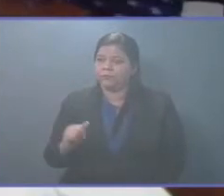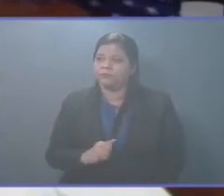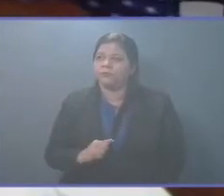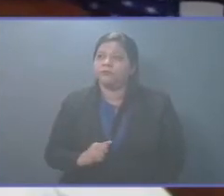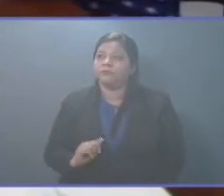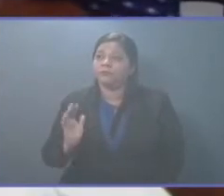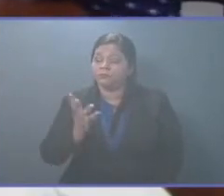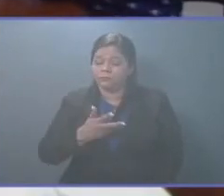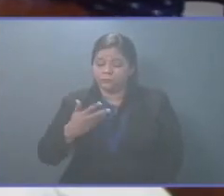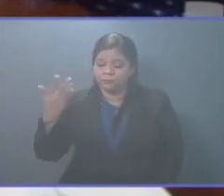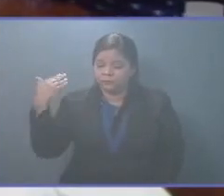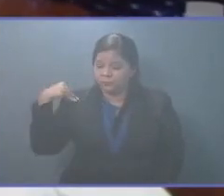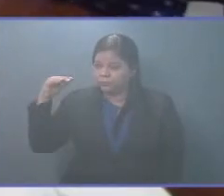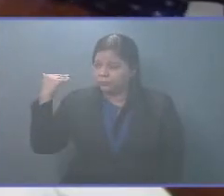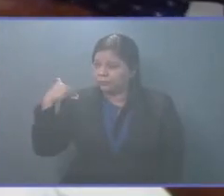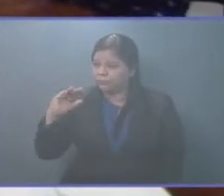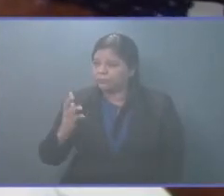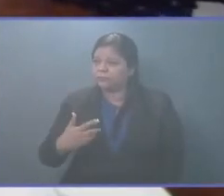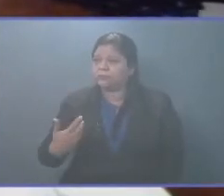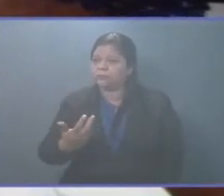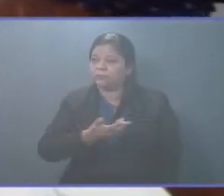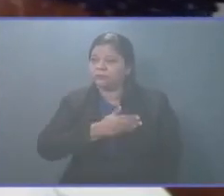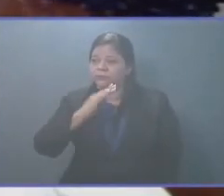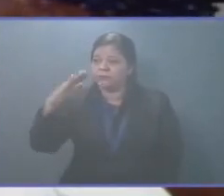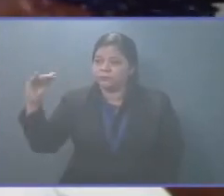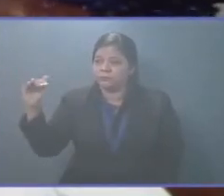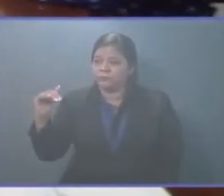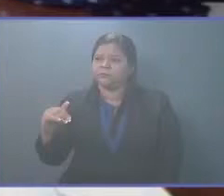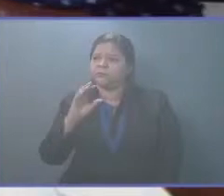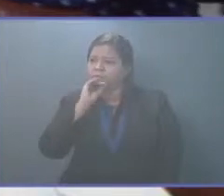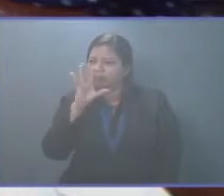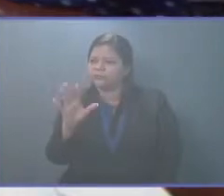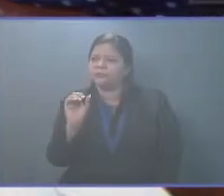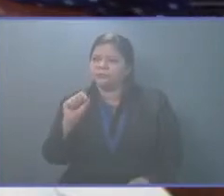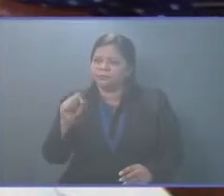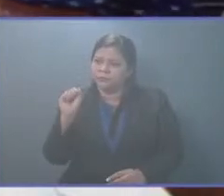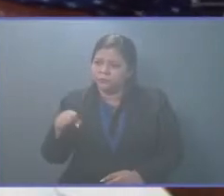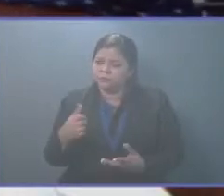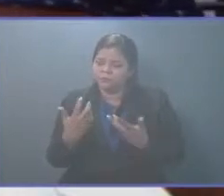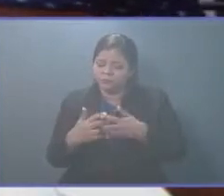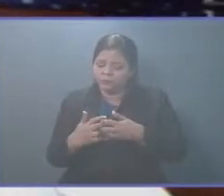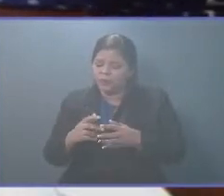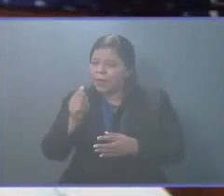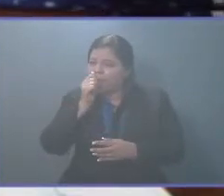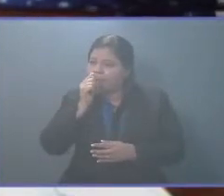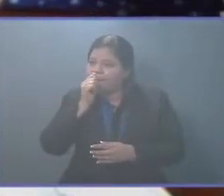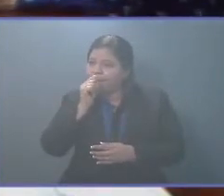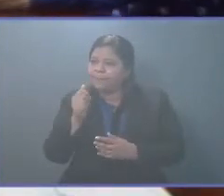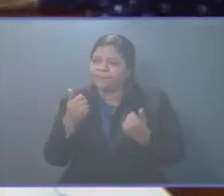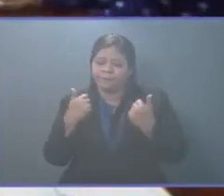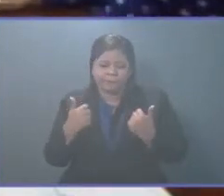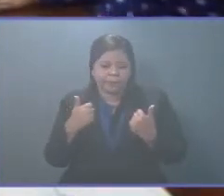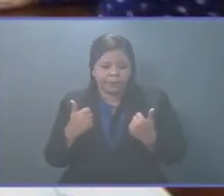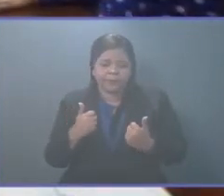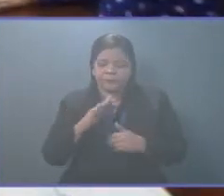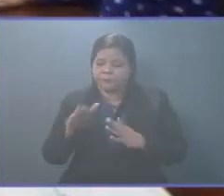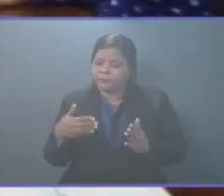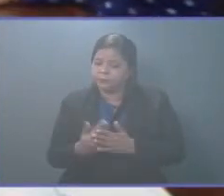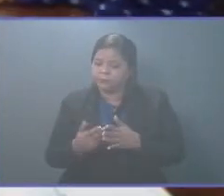El hábito del país ha sido que está bien los empresarios privados, está bien el